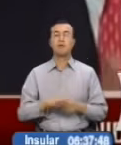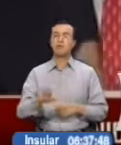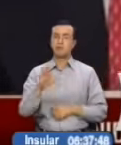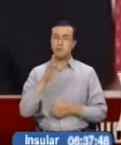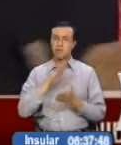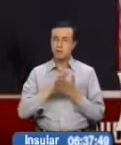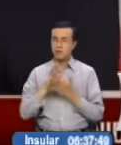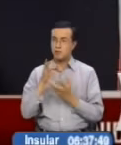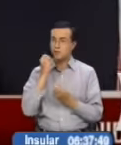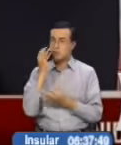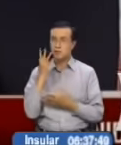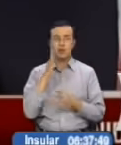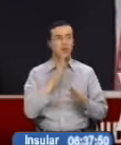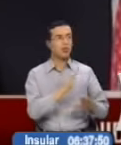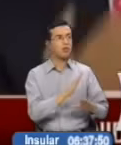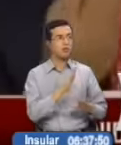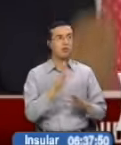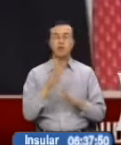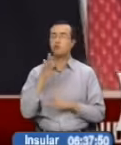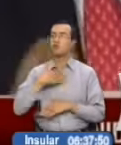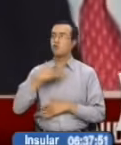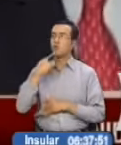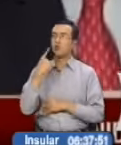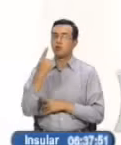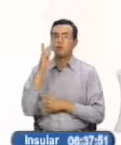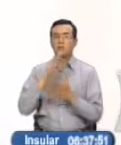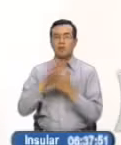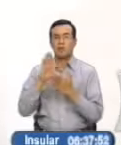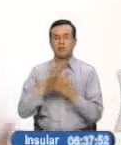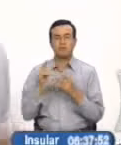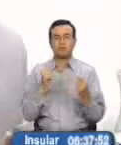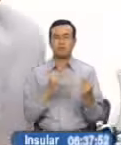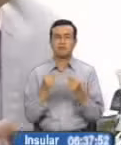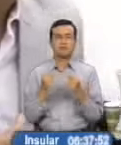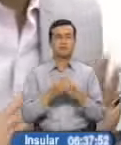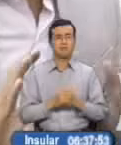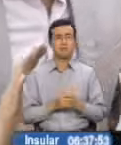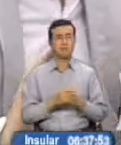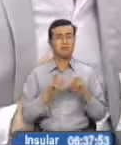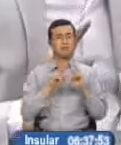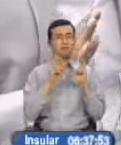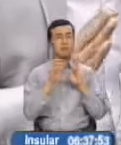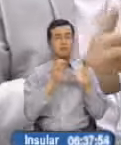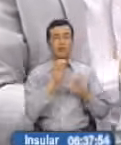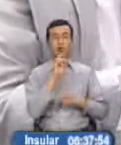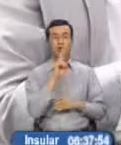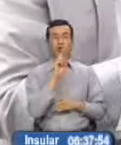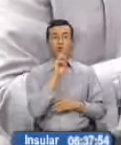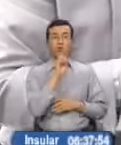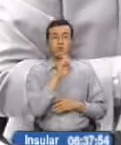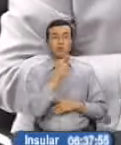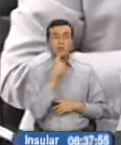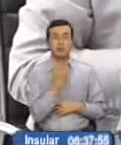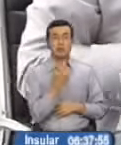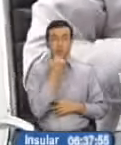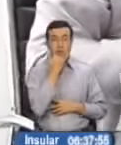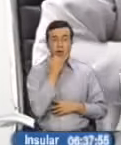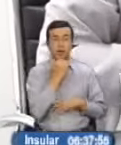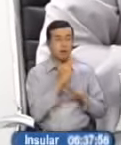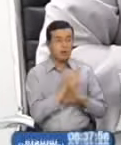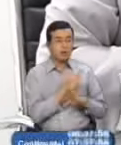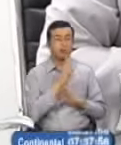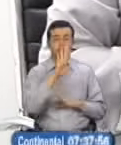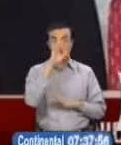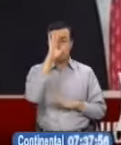he cuestionado yo. Lo que yo me reperdoné. Para el también experto en temas comunicacionales, Romel Jurado, lo malo no está en defender